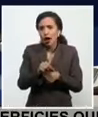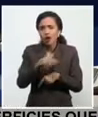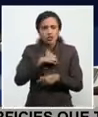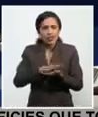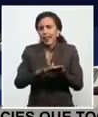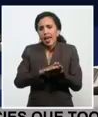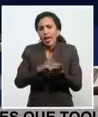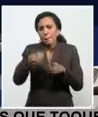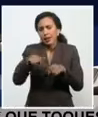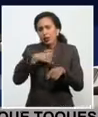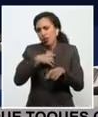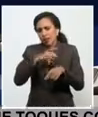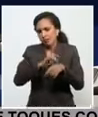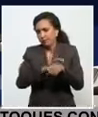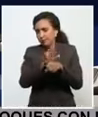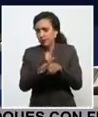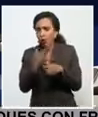exacto, ¿no?